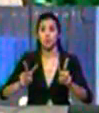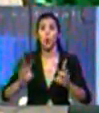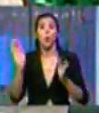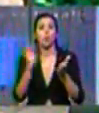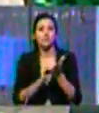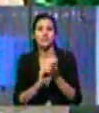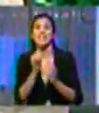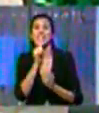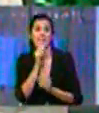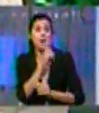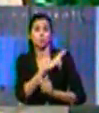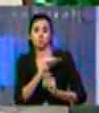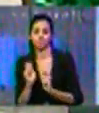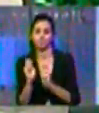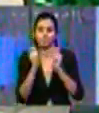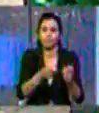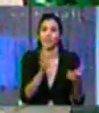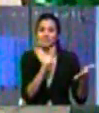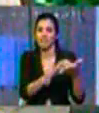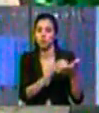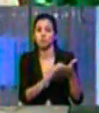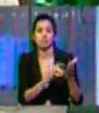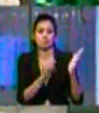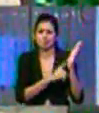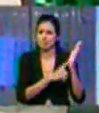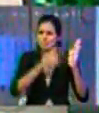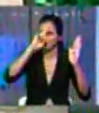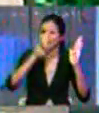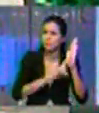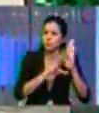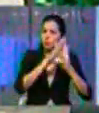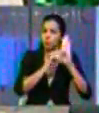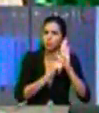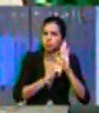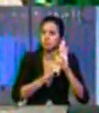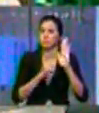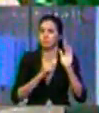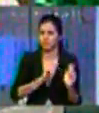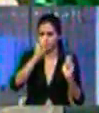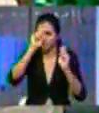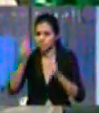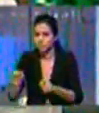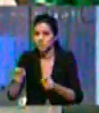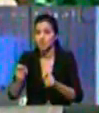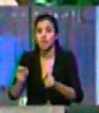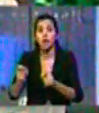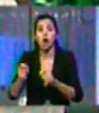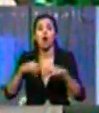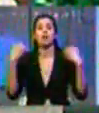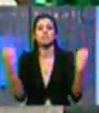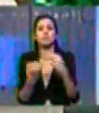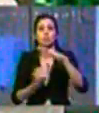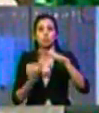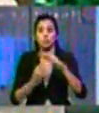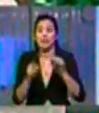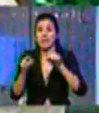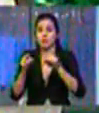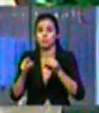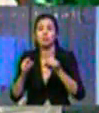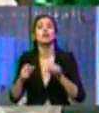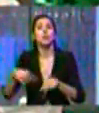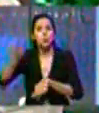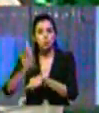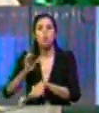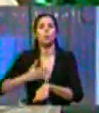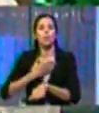Estado, la autoridad de la Constitución, la autoridad de los organismos que tienen el uso exclusivo de las armas de la